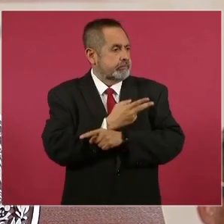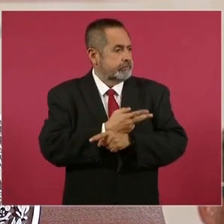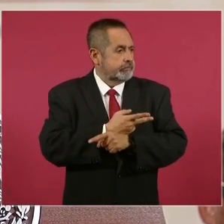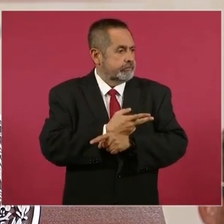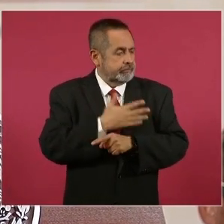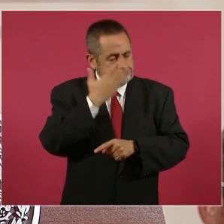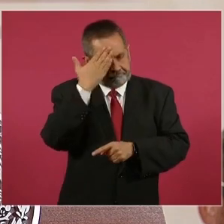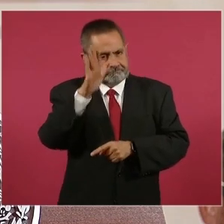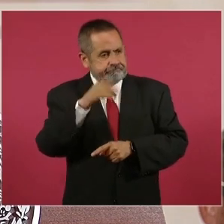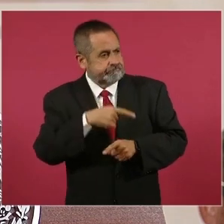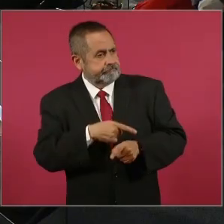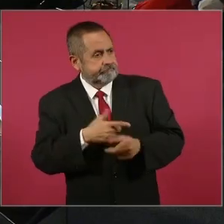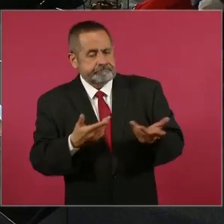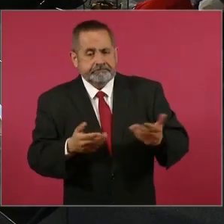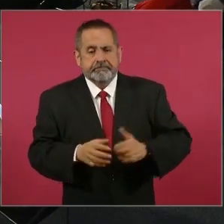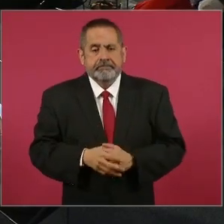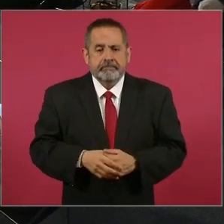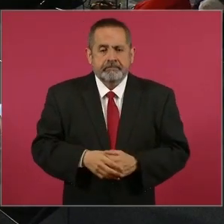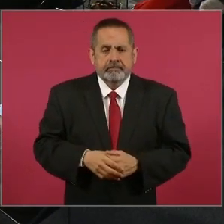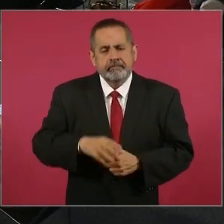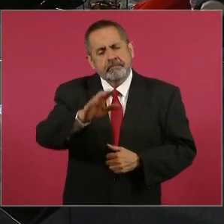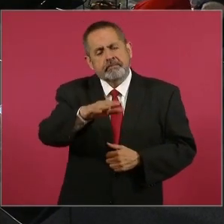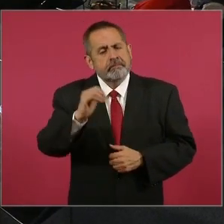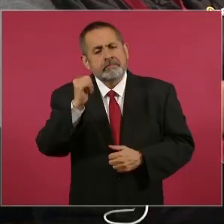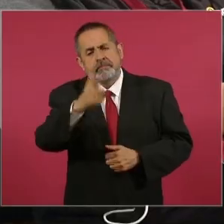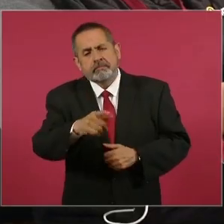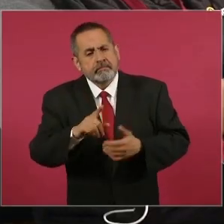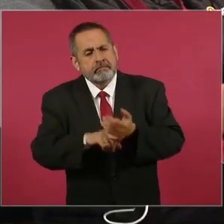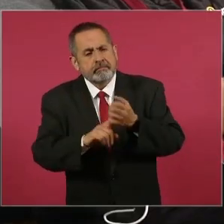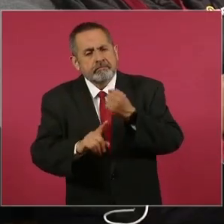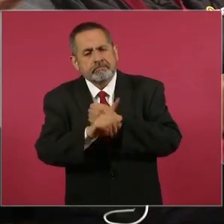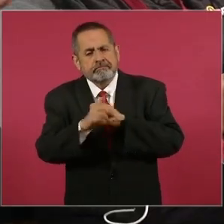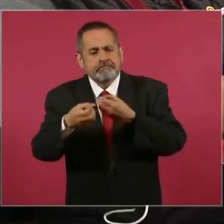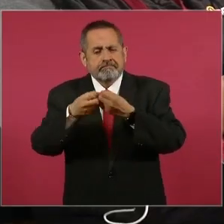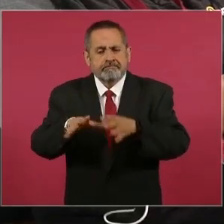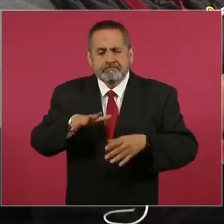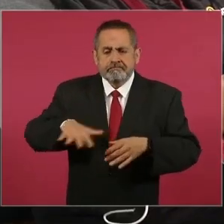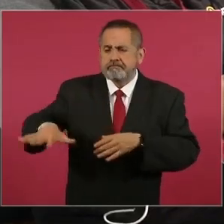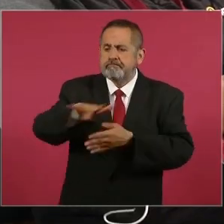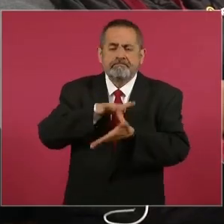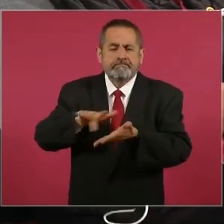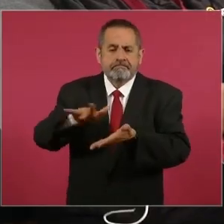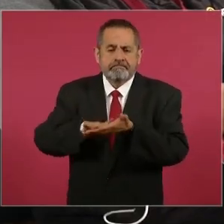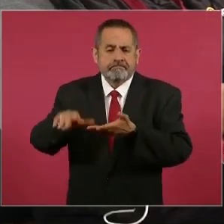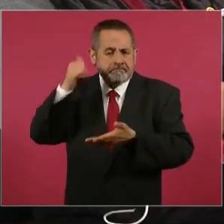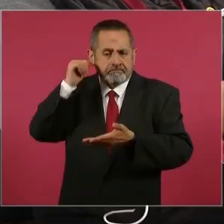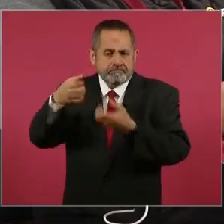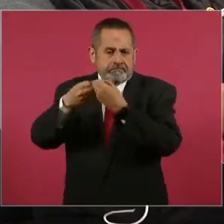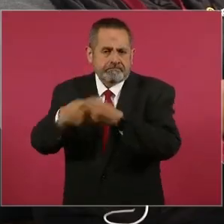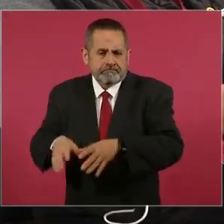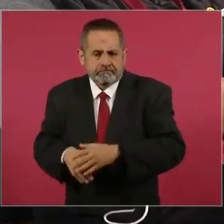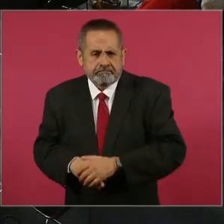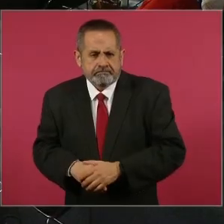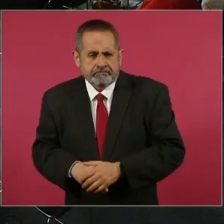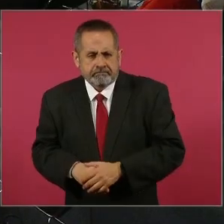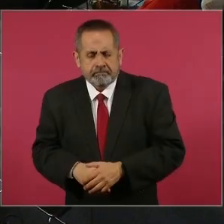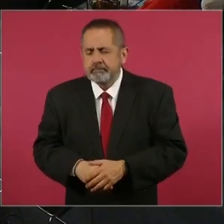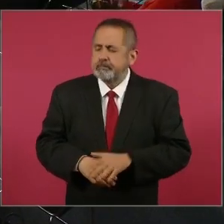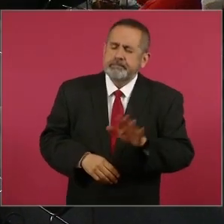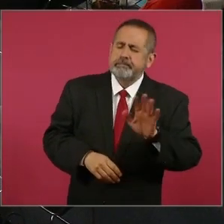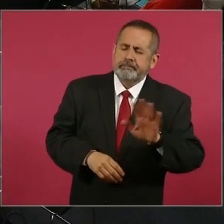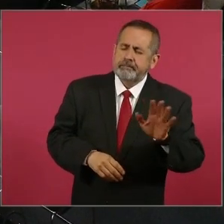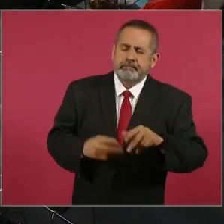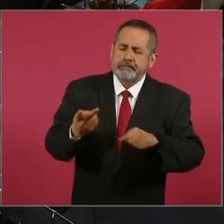planteamiento De cualquier manera no afecta esto a al apoyo que se va a dar para Acapulco O sea no se depende de ese Din